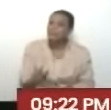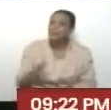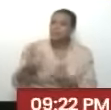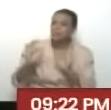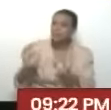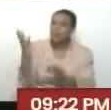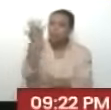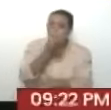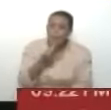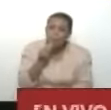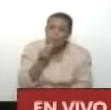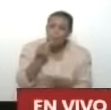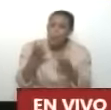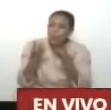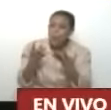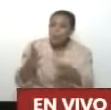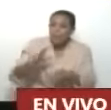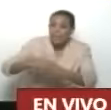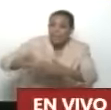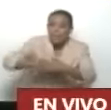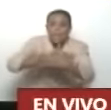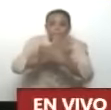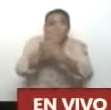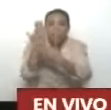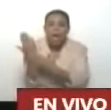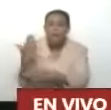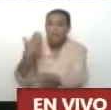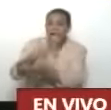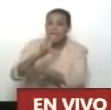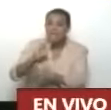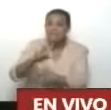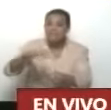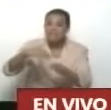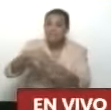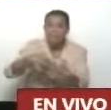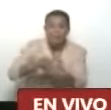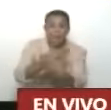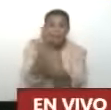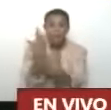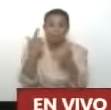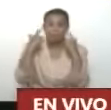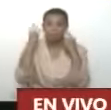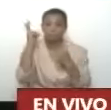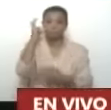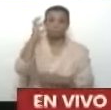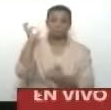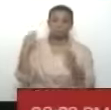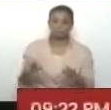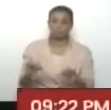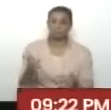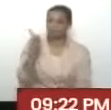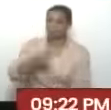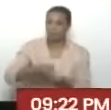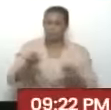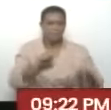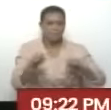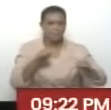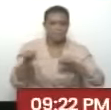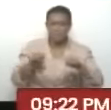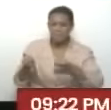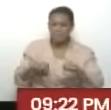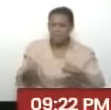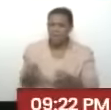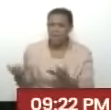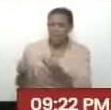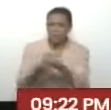la juventud desde muy, muy temprano salió a las calles a las 5 de la mañana, ese toque de Diana, a movilizar